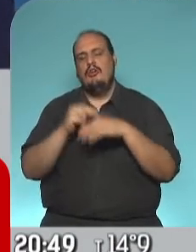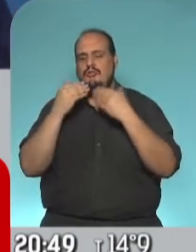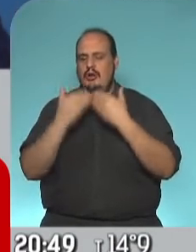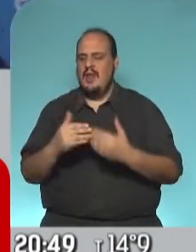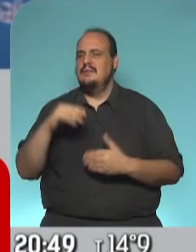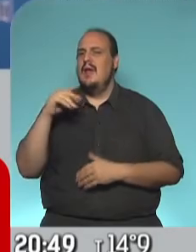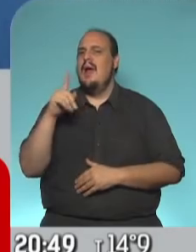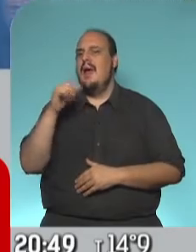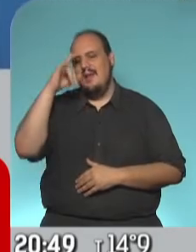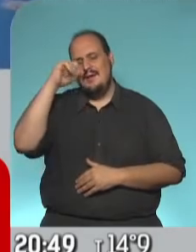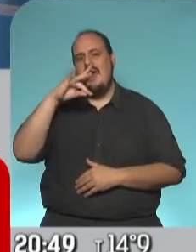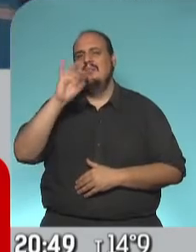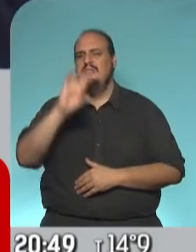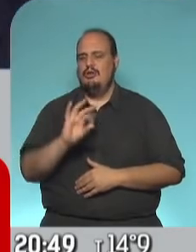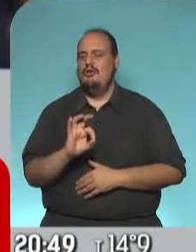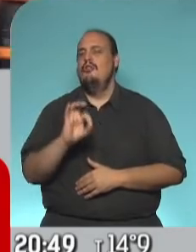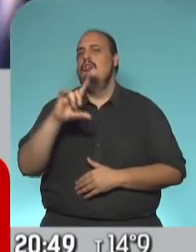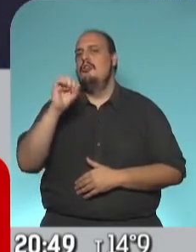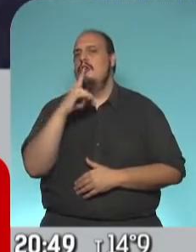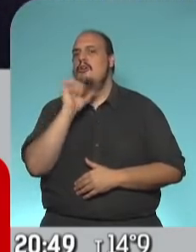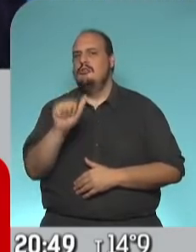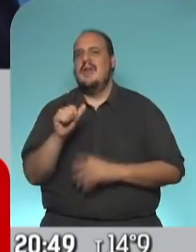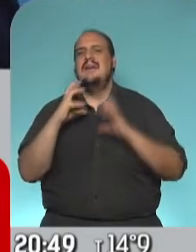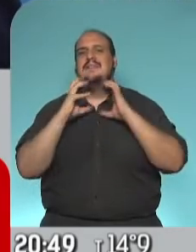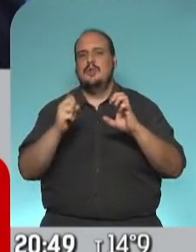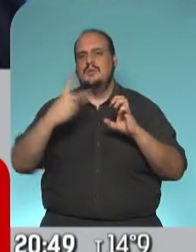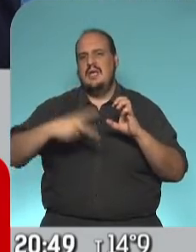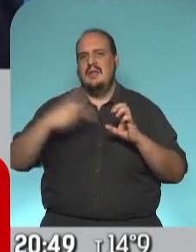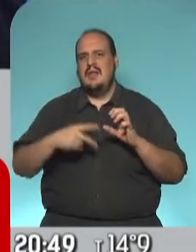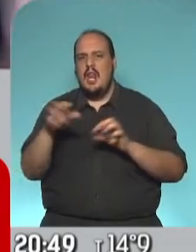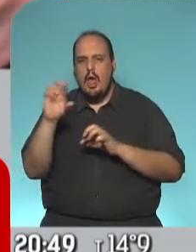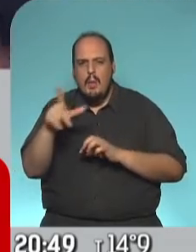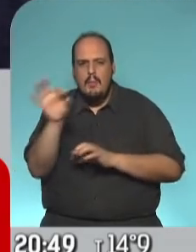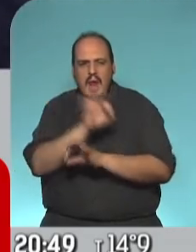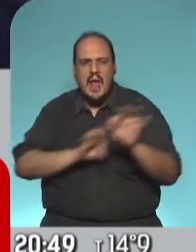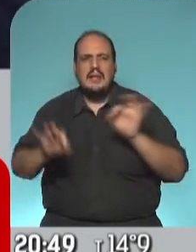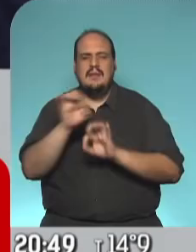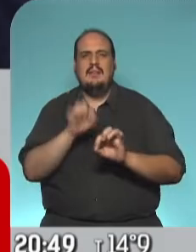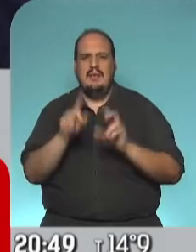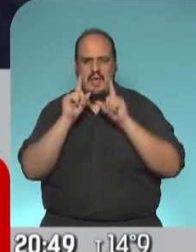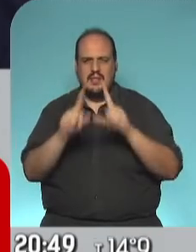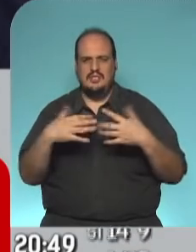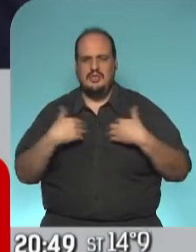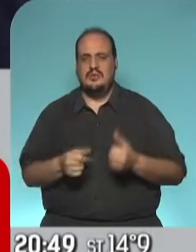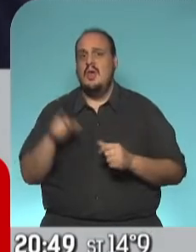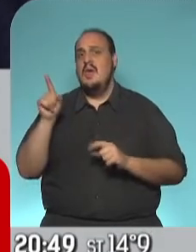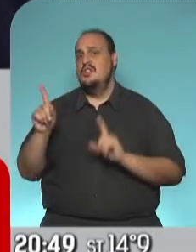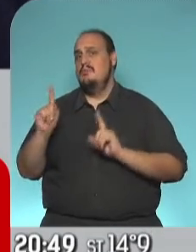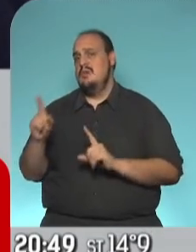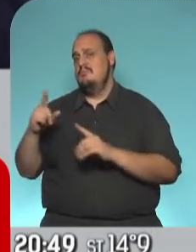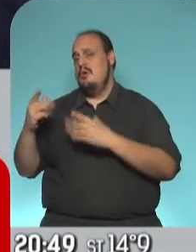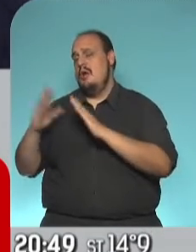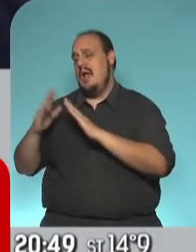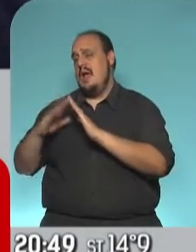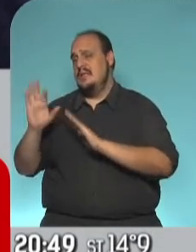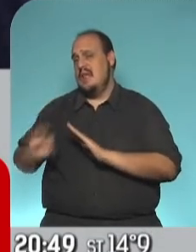favor. Costa, subsecretario de Estrategias Sanitarias. Y la pregunta vino a cuenta de una versión desmentida desde la propia residencia de Olivos,